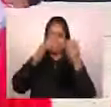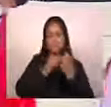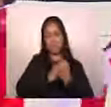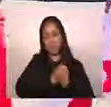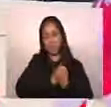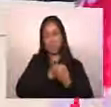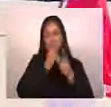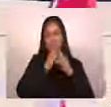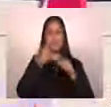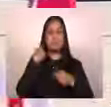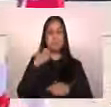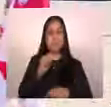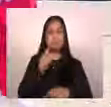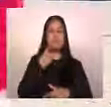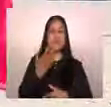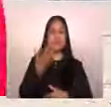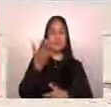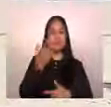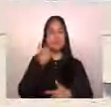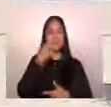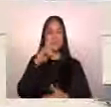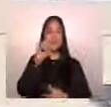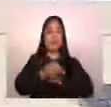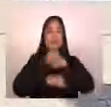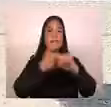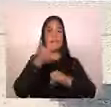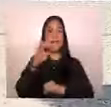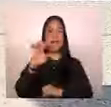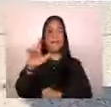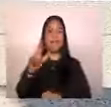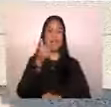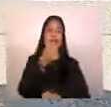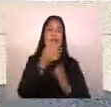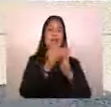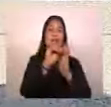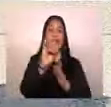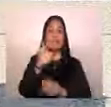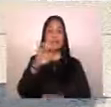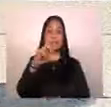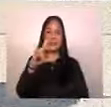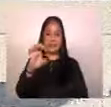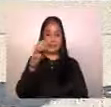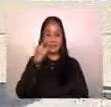cariño para el querido Rafael Akeche.